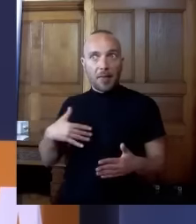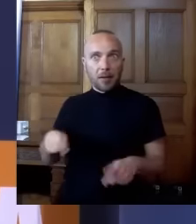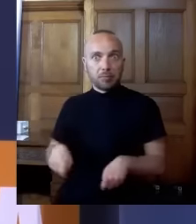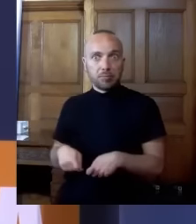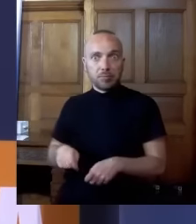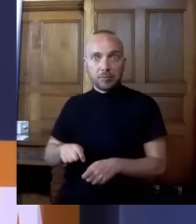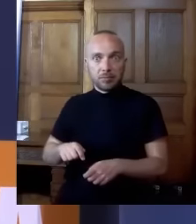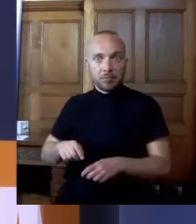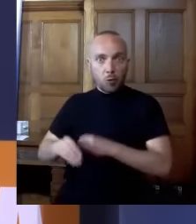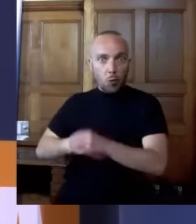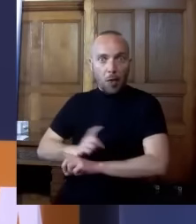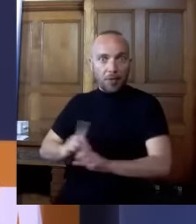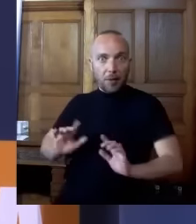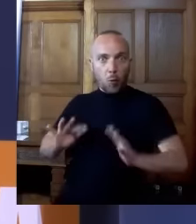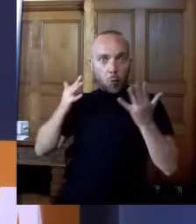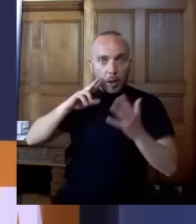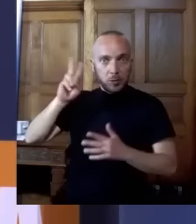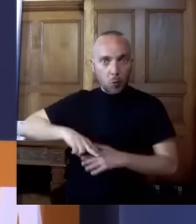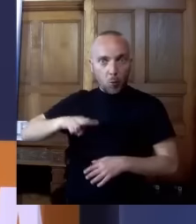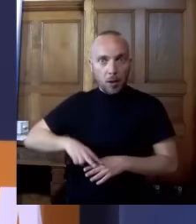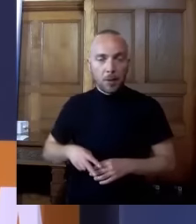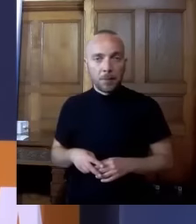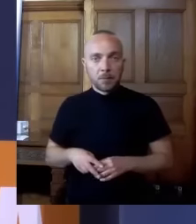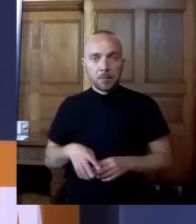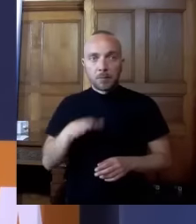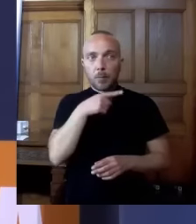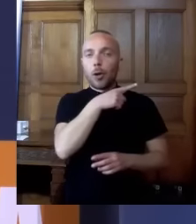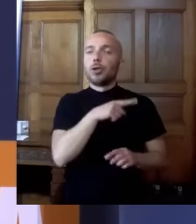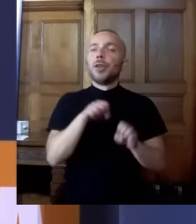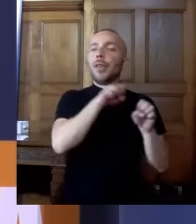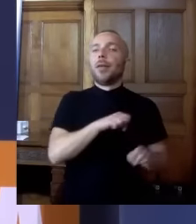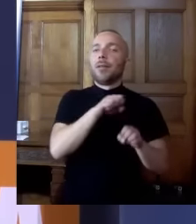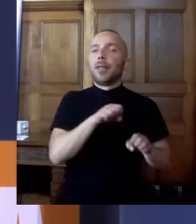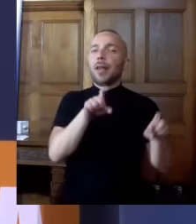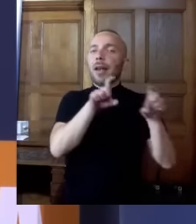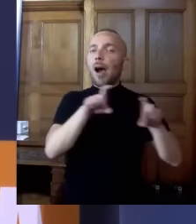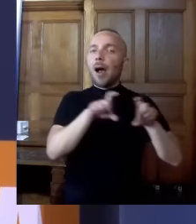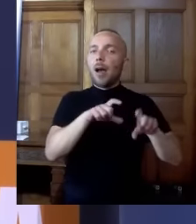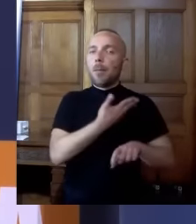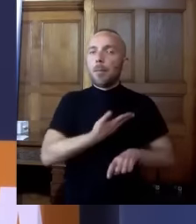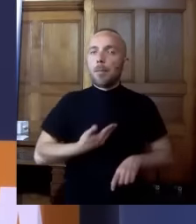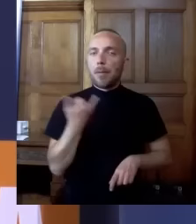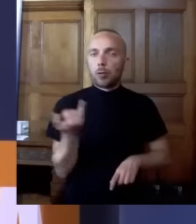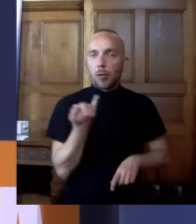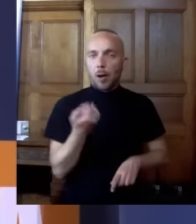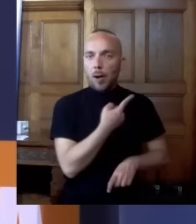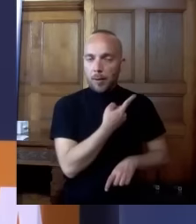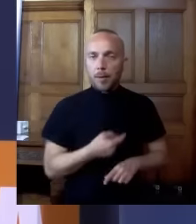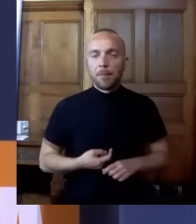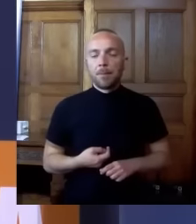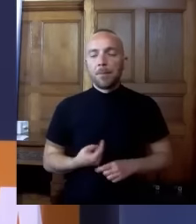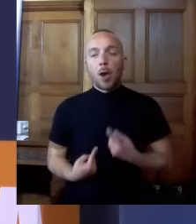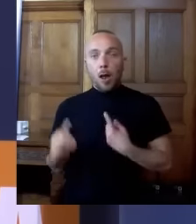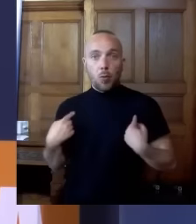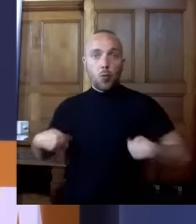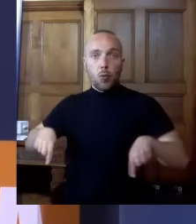huelgas en ningún caso no porque ellos son los que defienden a la patronal pero es que algunas de nosotras muchas